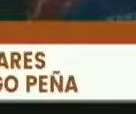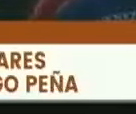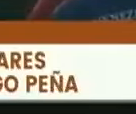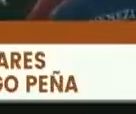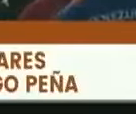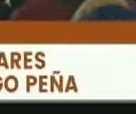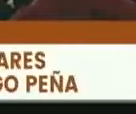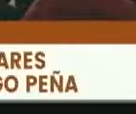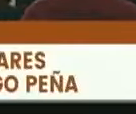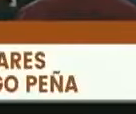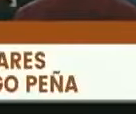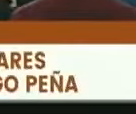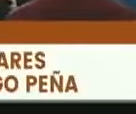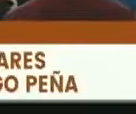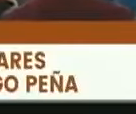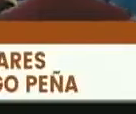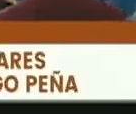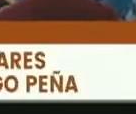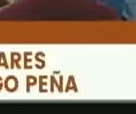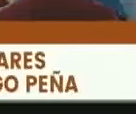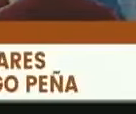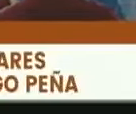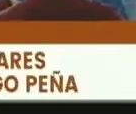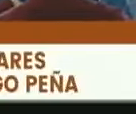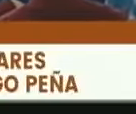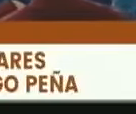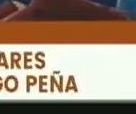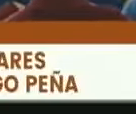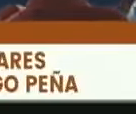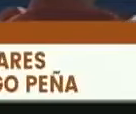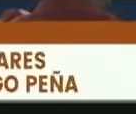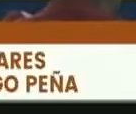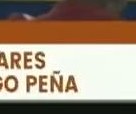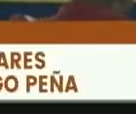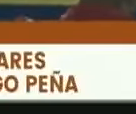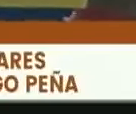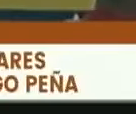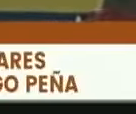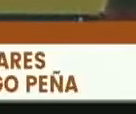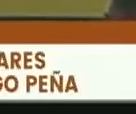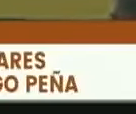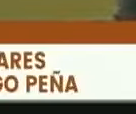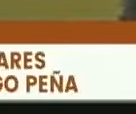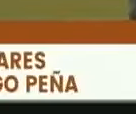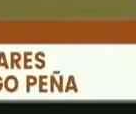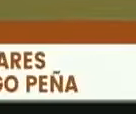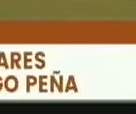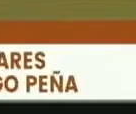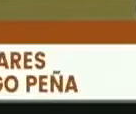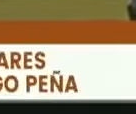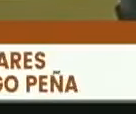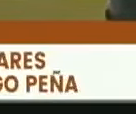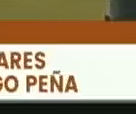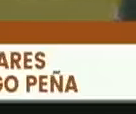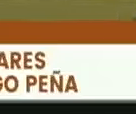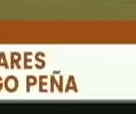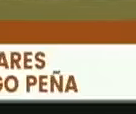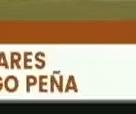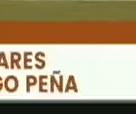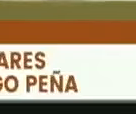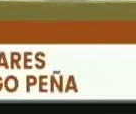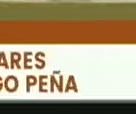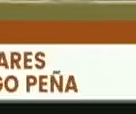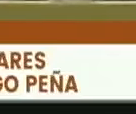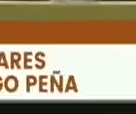Compañeros, compañeras, hermanos y hermanas, qué placer estar